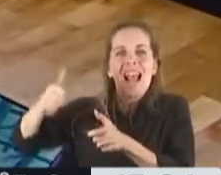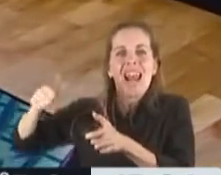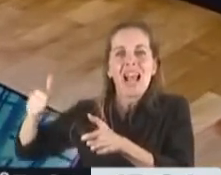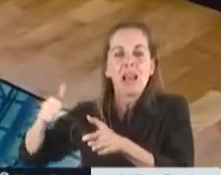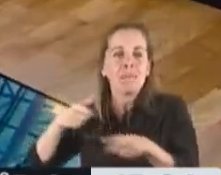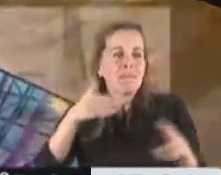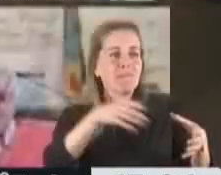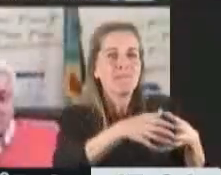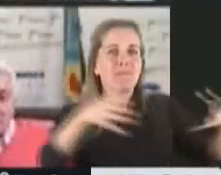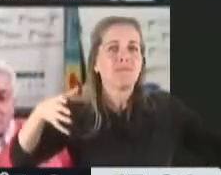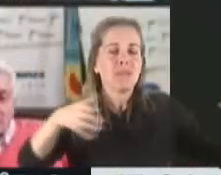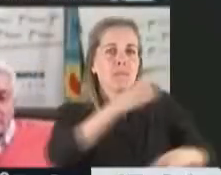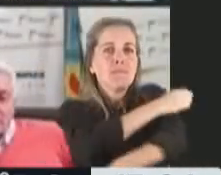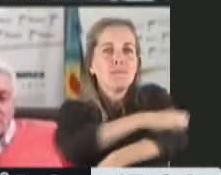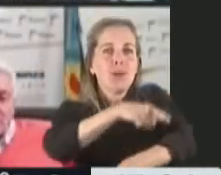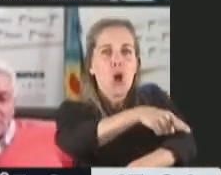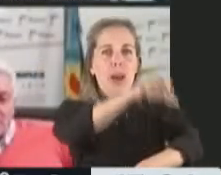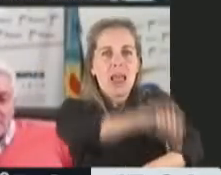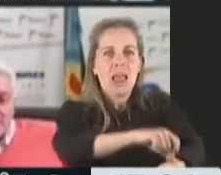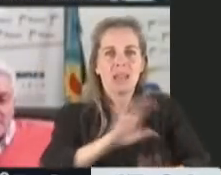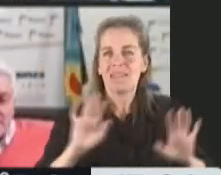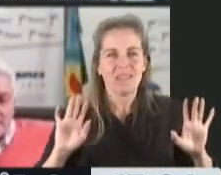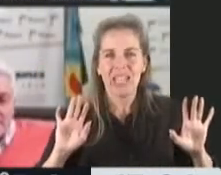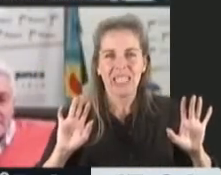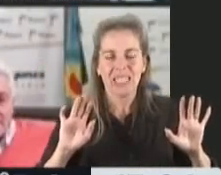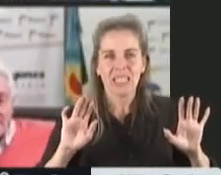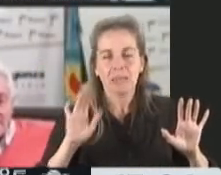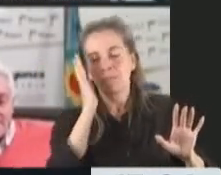estar tranquilos con eso, ¿no?